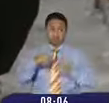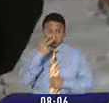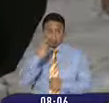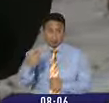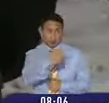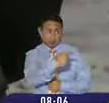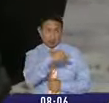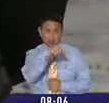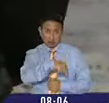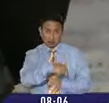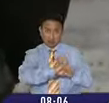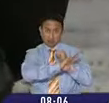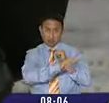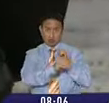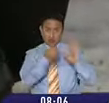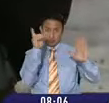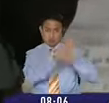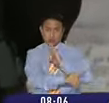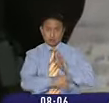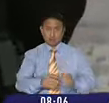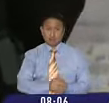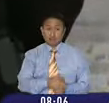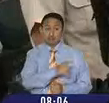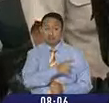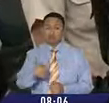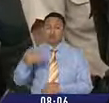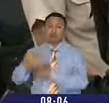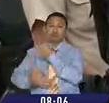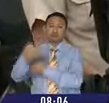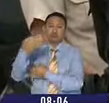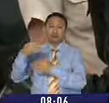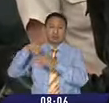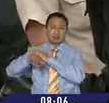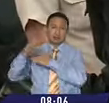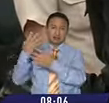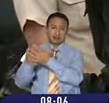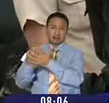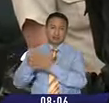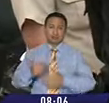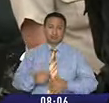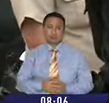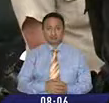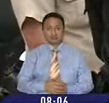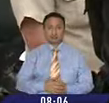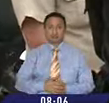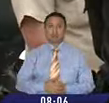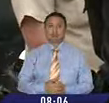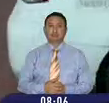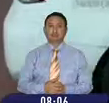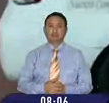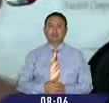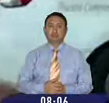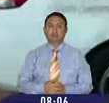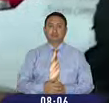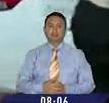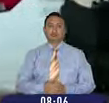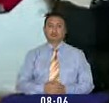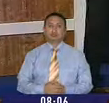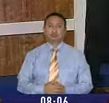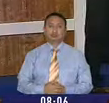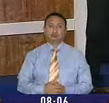si fue víctima de estos sujetos y puedan ser judicializados y puestos tras las rejas. Informó Mauricio